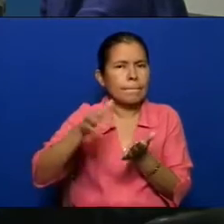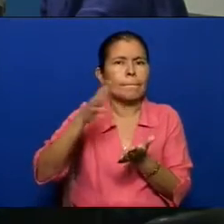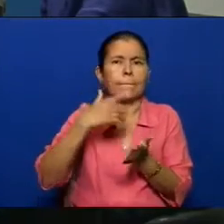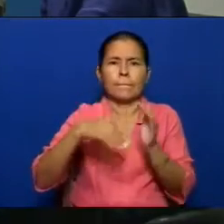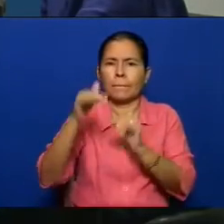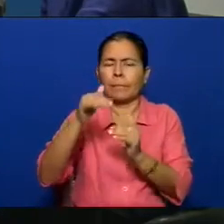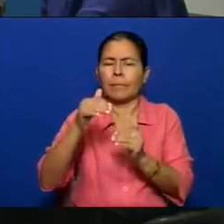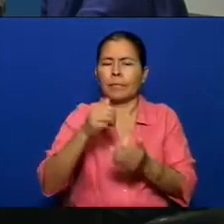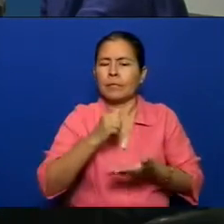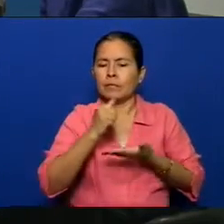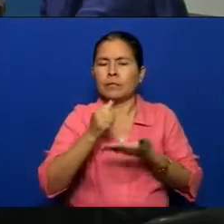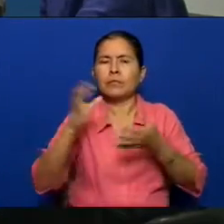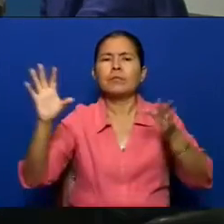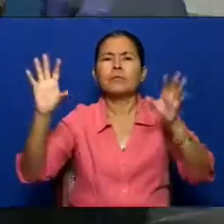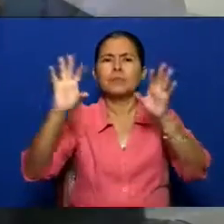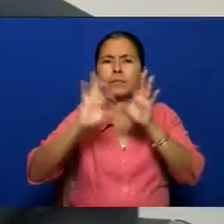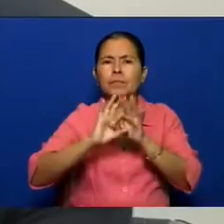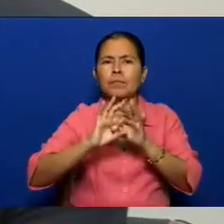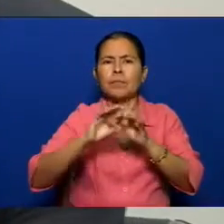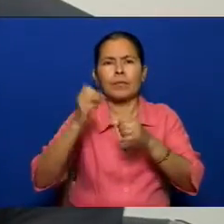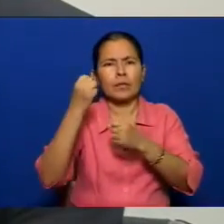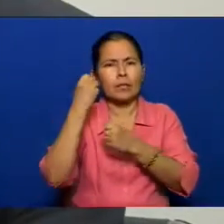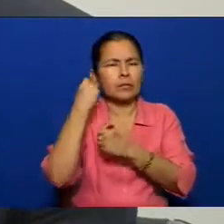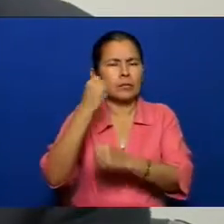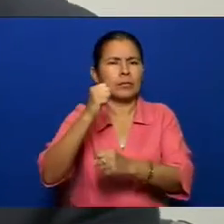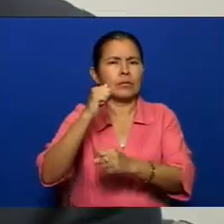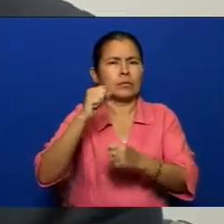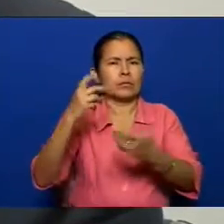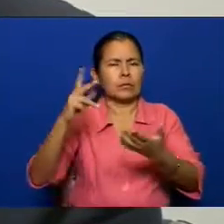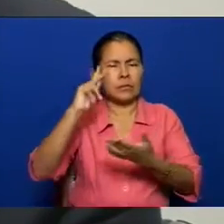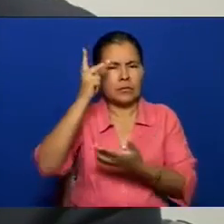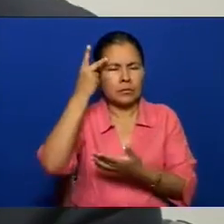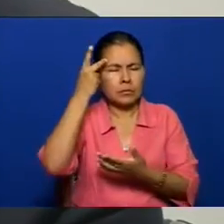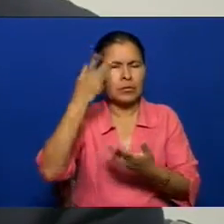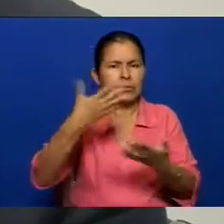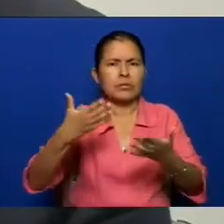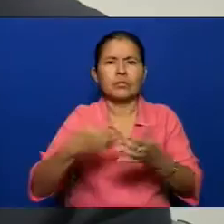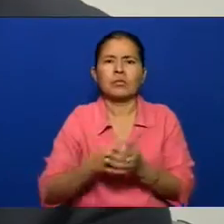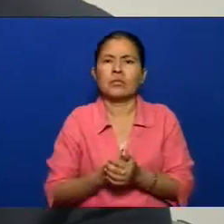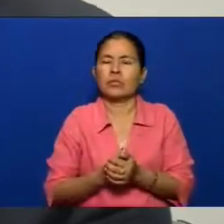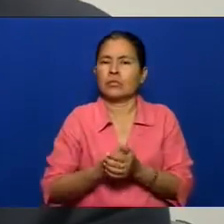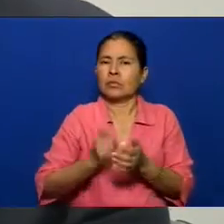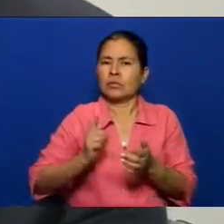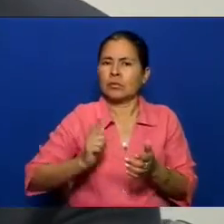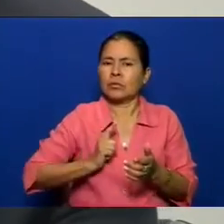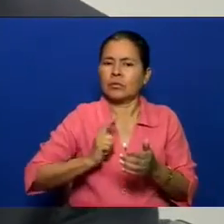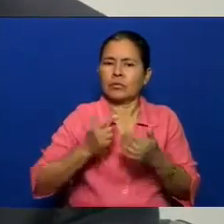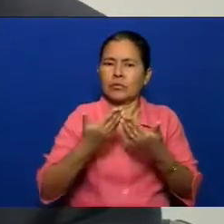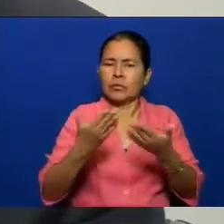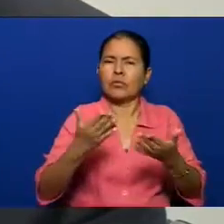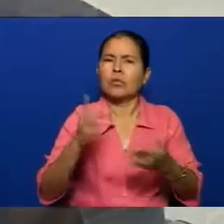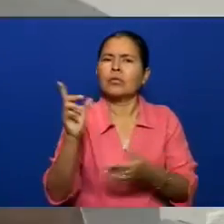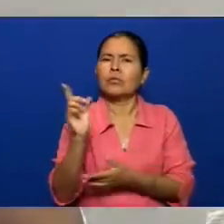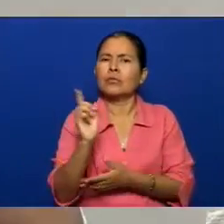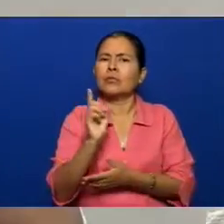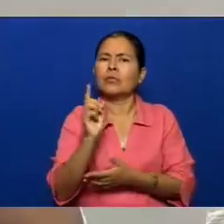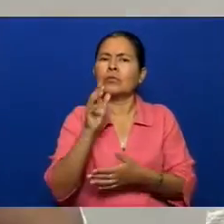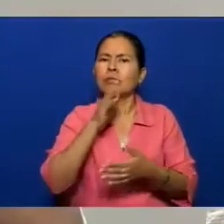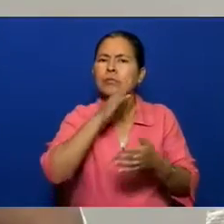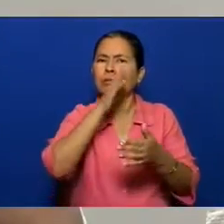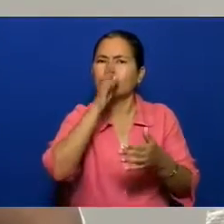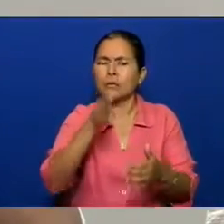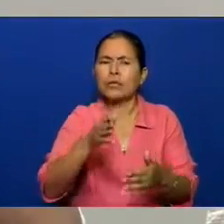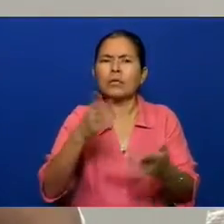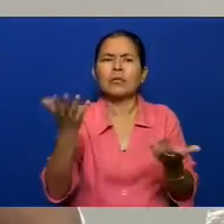las prioridades nacionales. Cuando hay liderazgo, cuando hay decisión política, es mucho más fácil. Uno no tiene que llegar a inventar, a proponer,